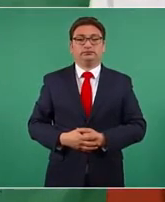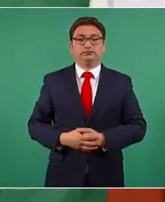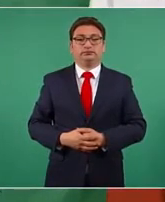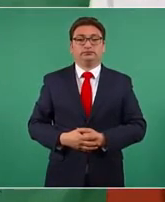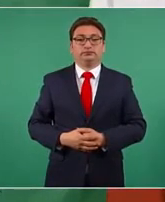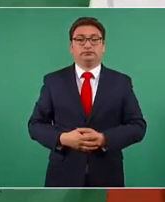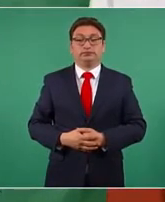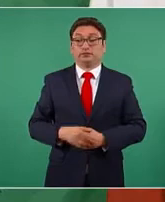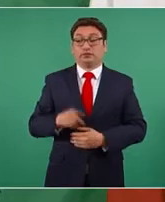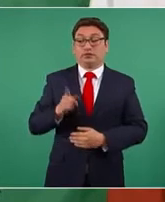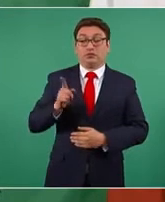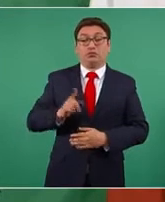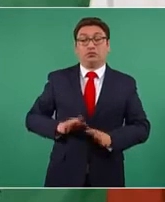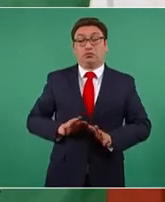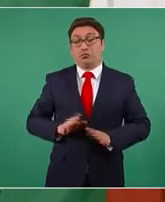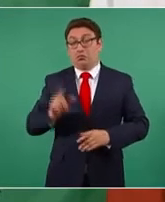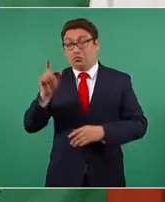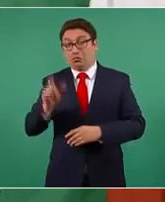susceptible a la manipulación.